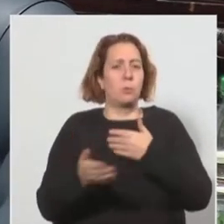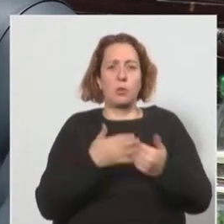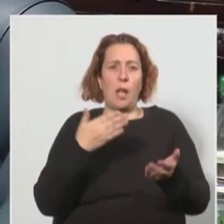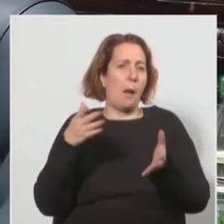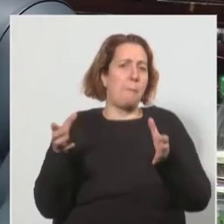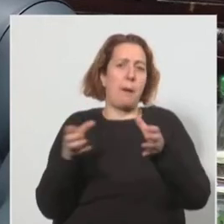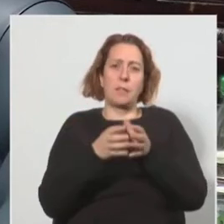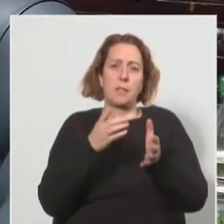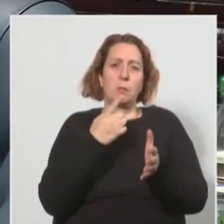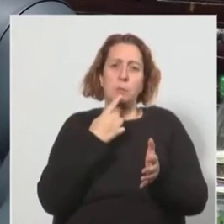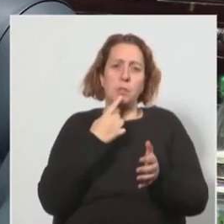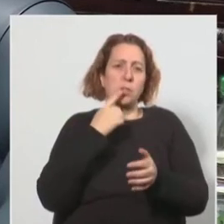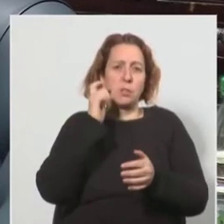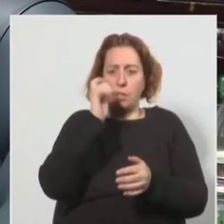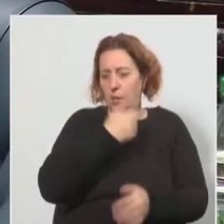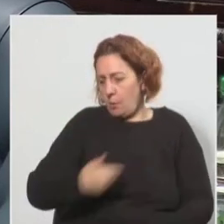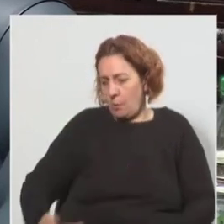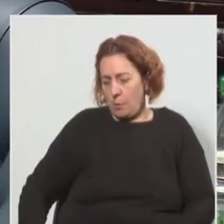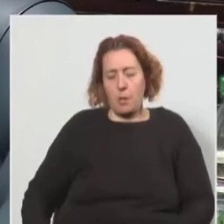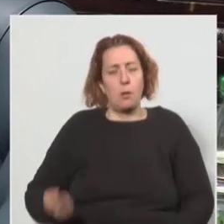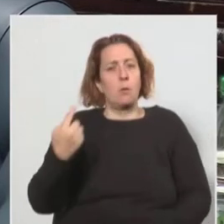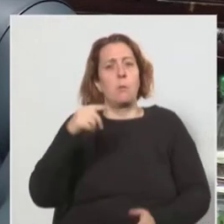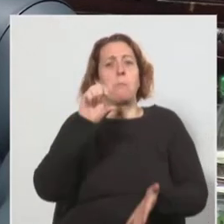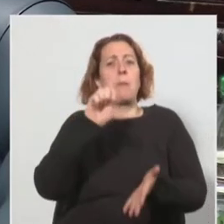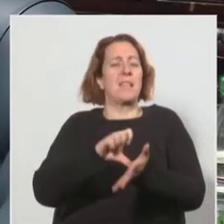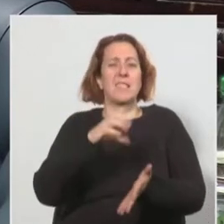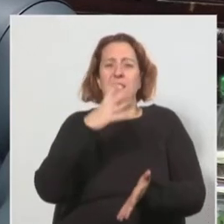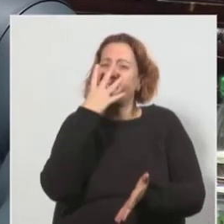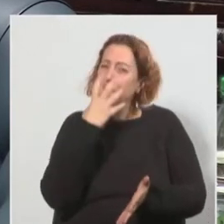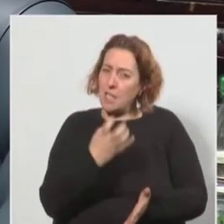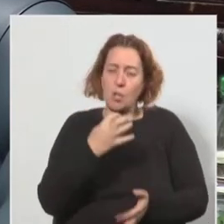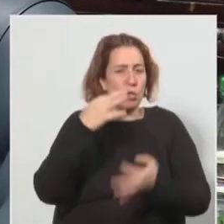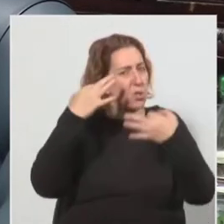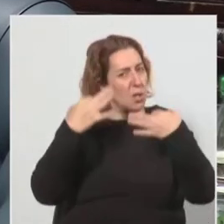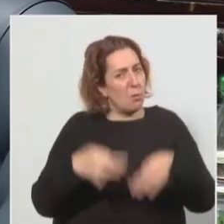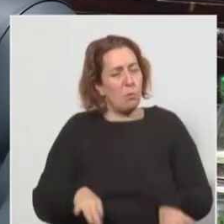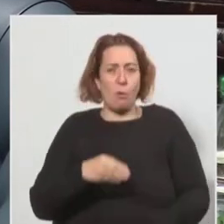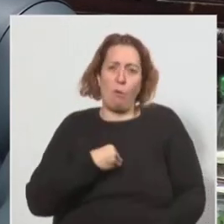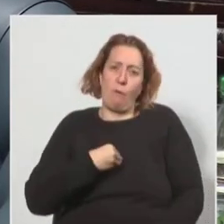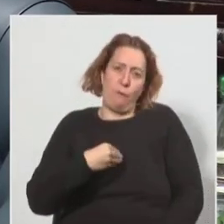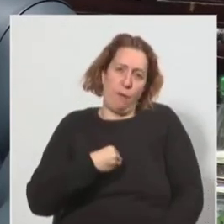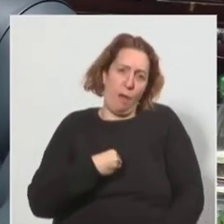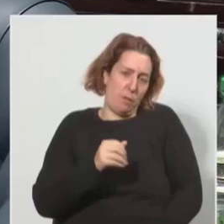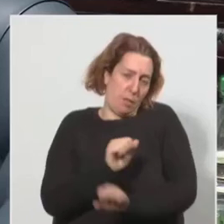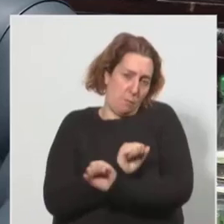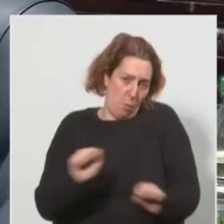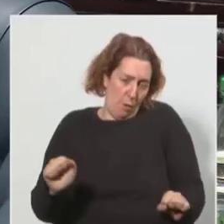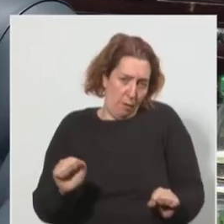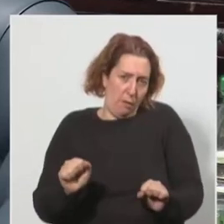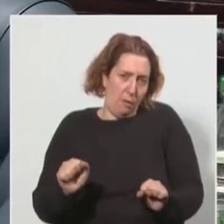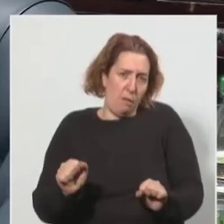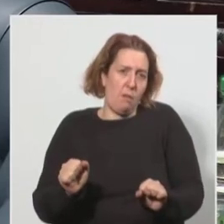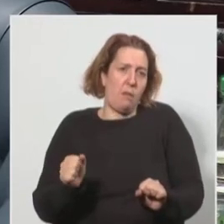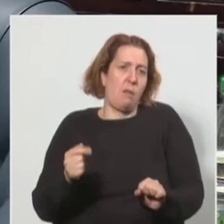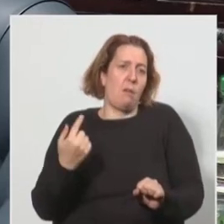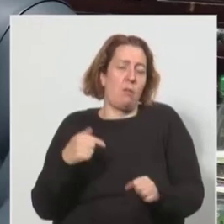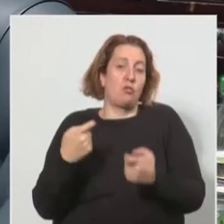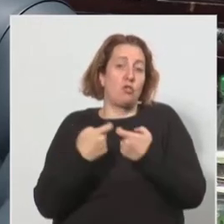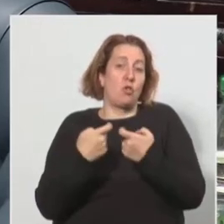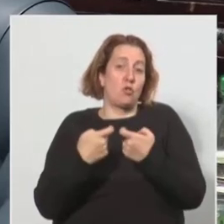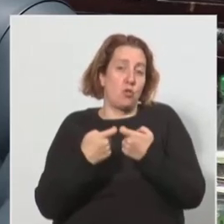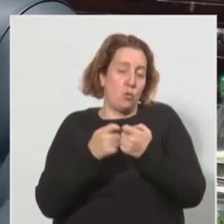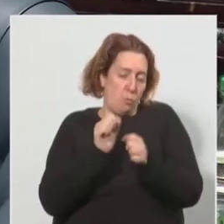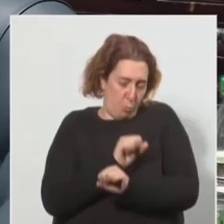gobierne, como un país serio y seguro, que es confiable y con el que se puede contar como socio